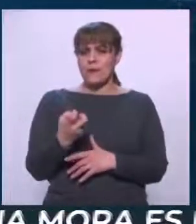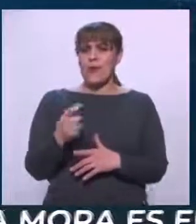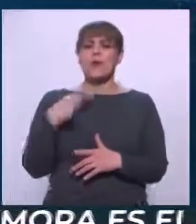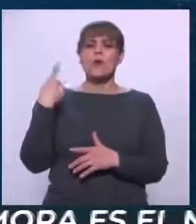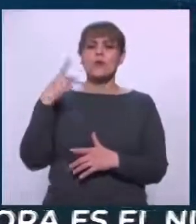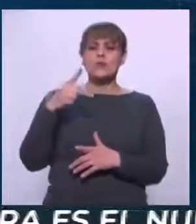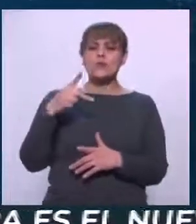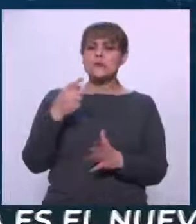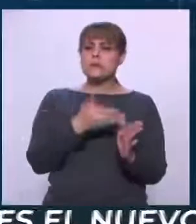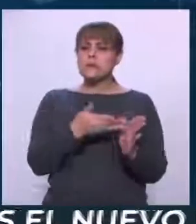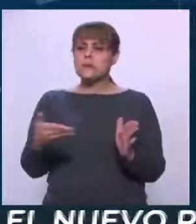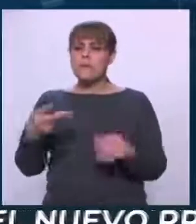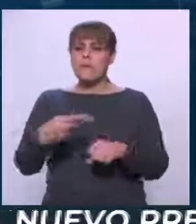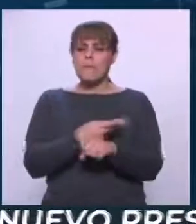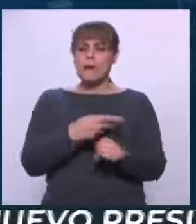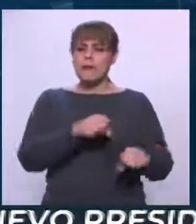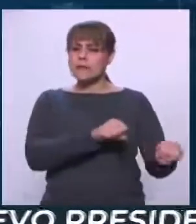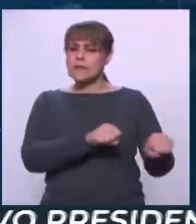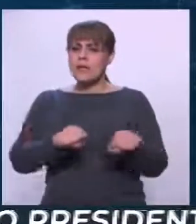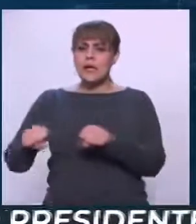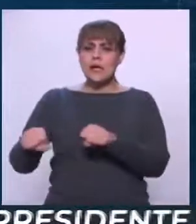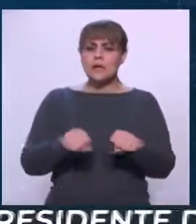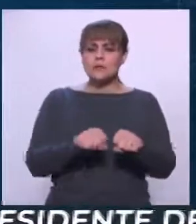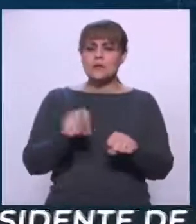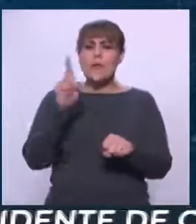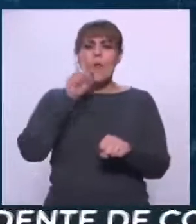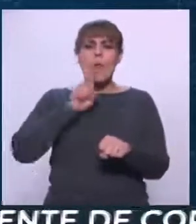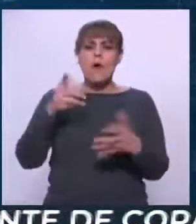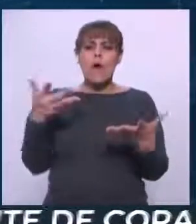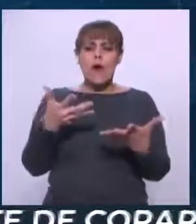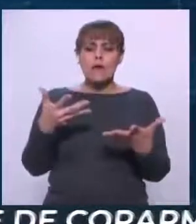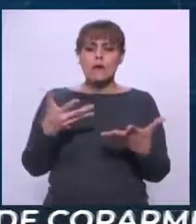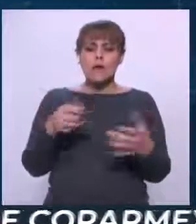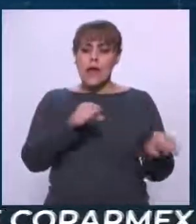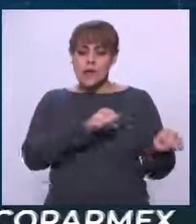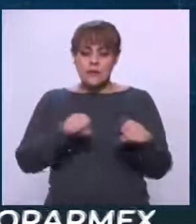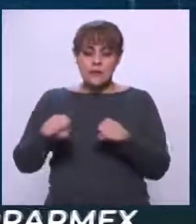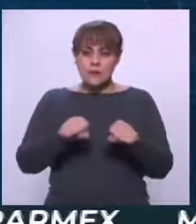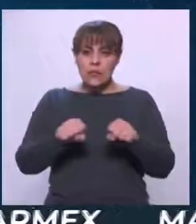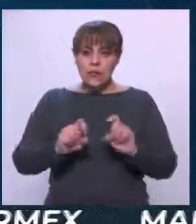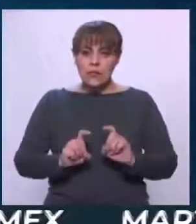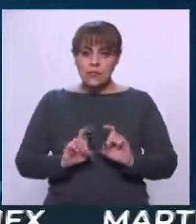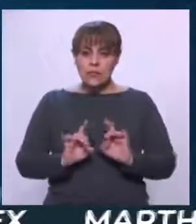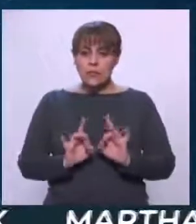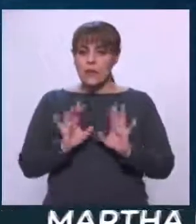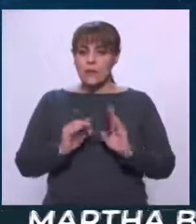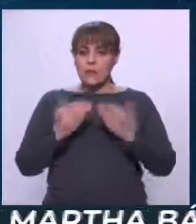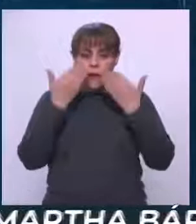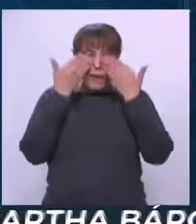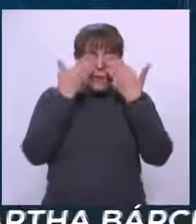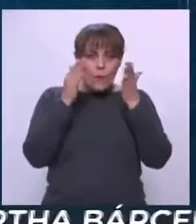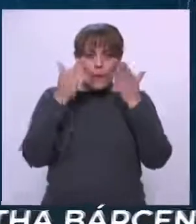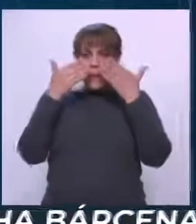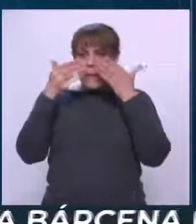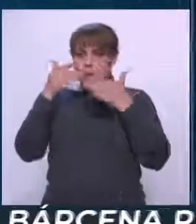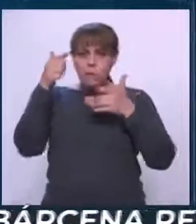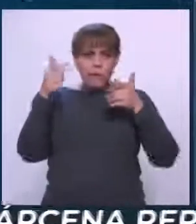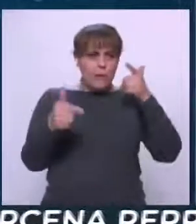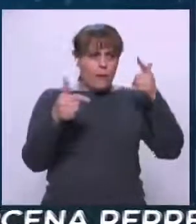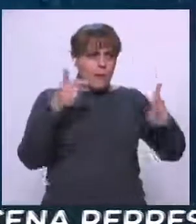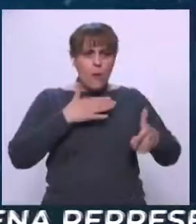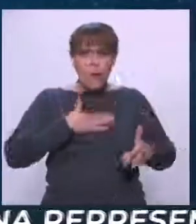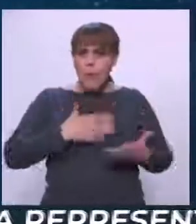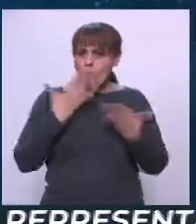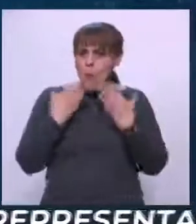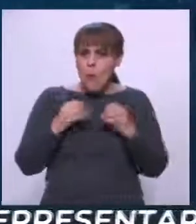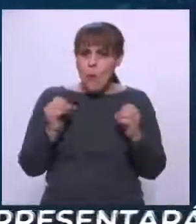sismo de septiembre de 1985, un sismo que dejó al descubierto una enorme cantidad de injusticias que se